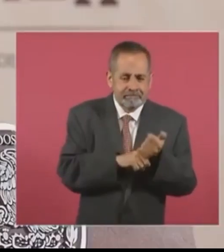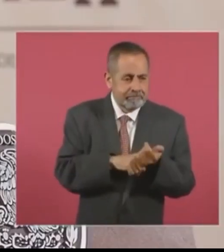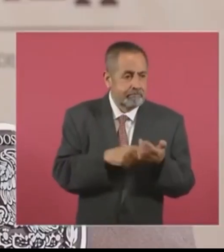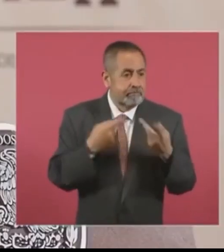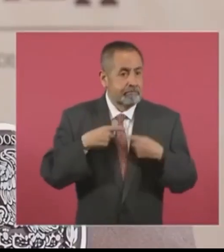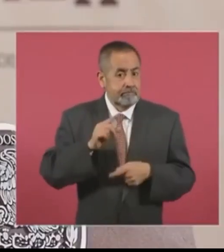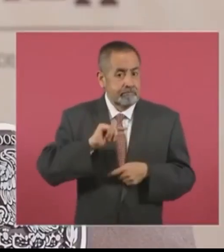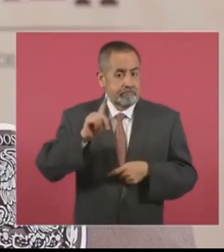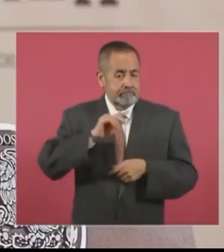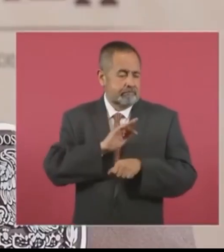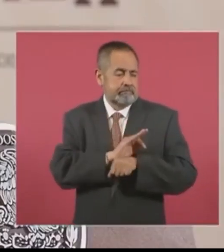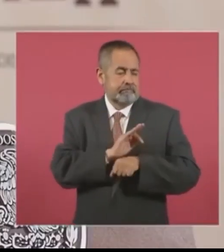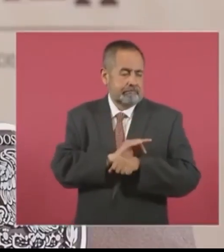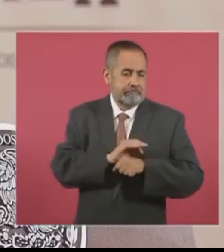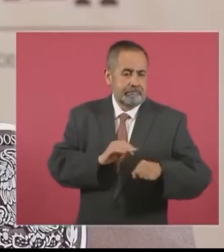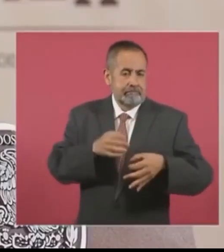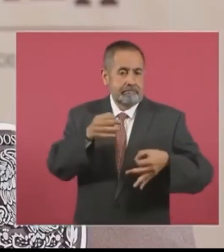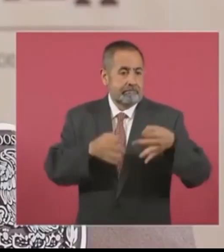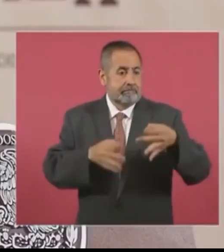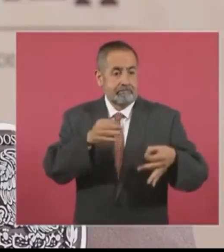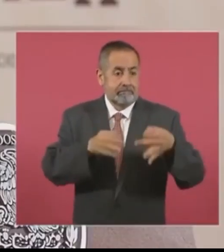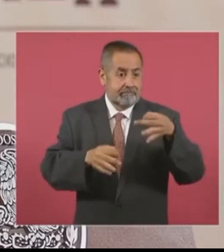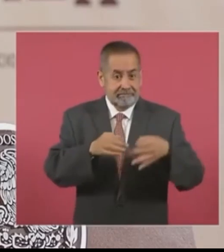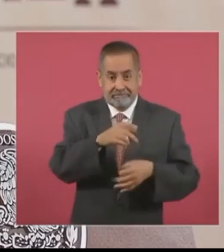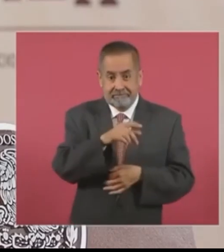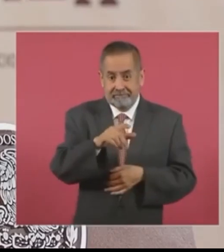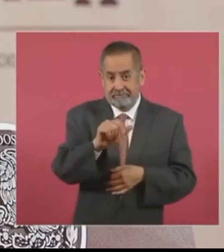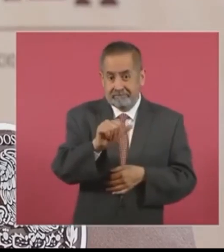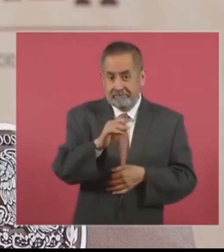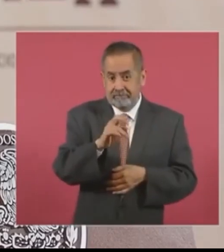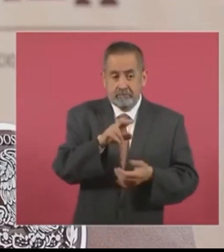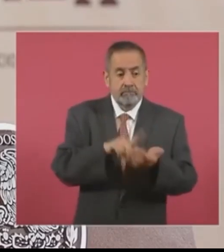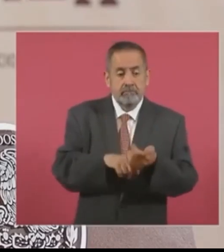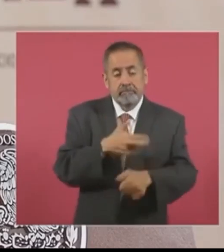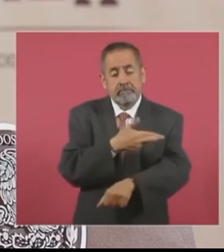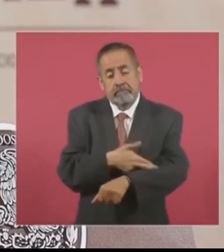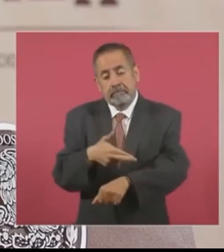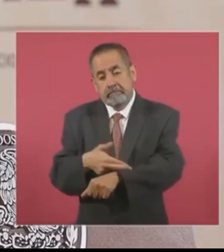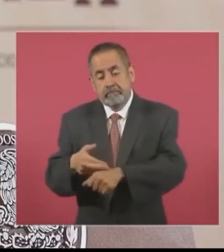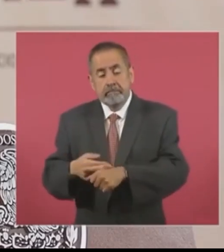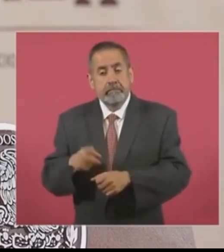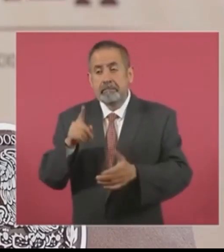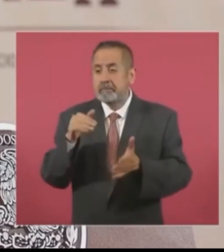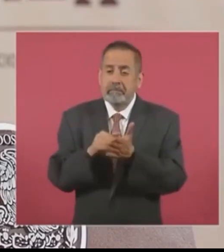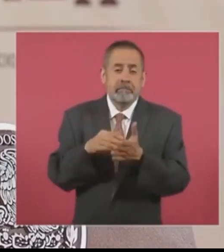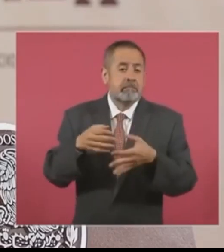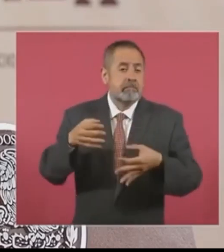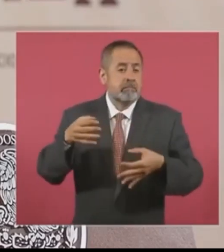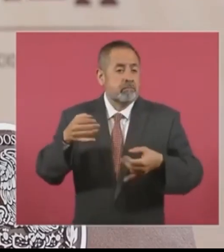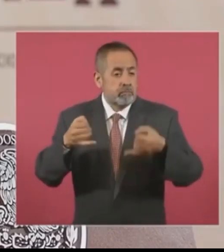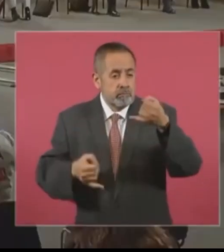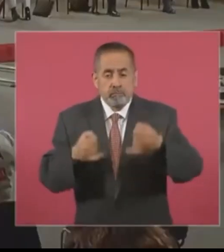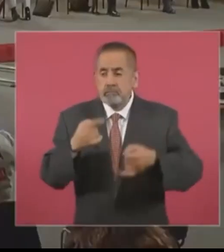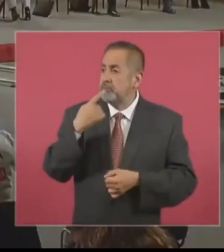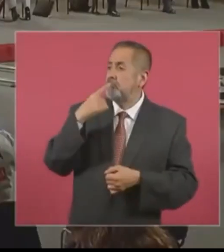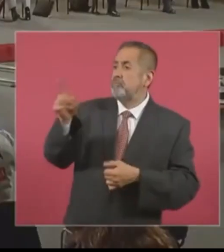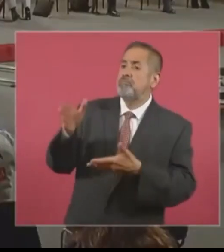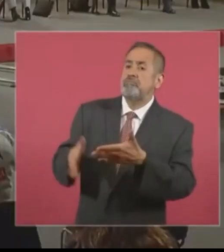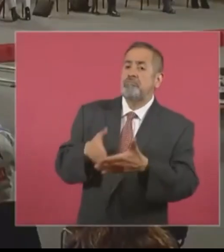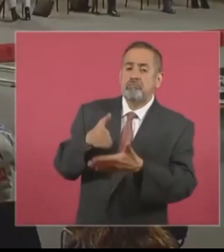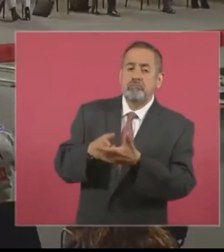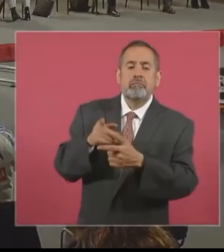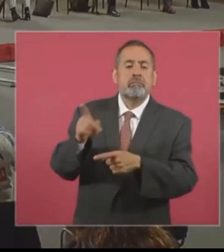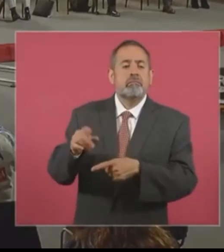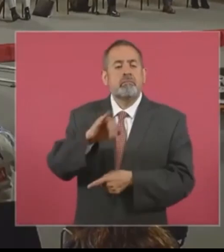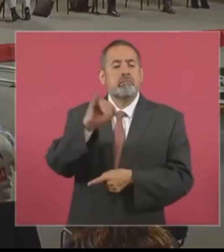servidores públicos de los tribunales laborales tramitaron miles de juicios ante las juntas federales de conciliación